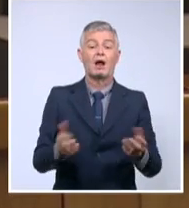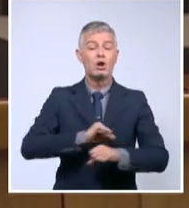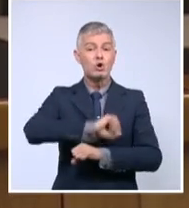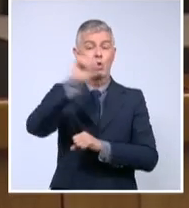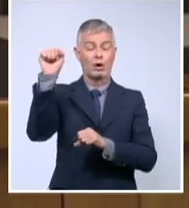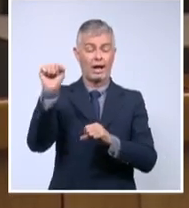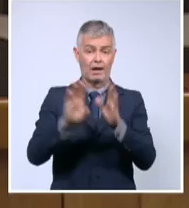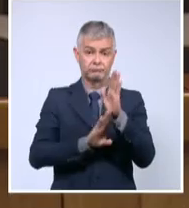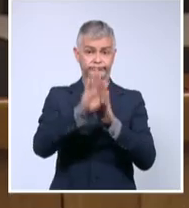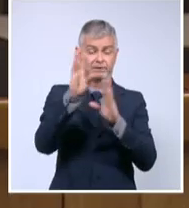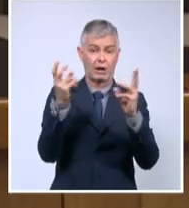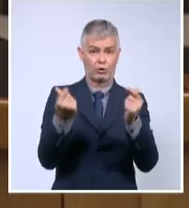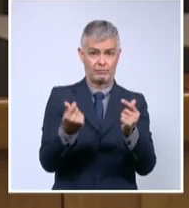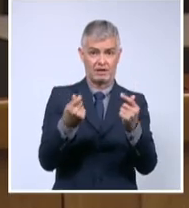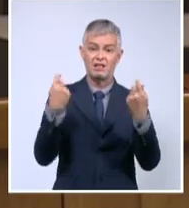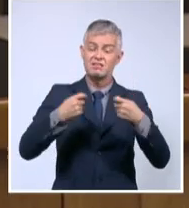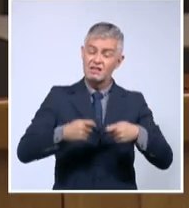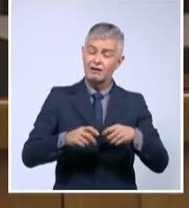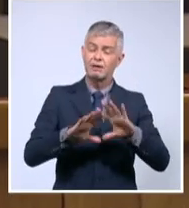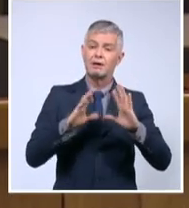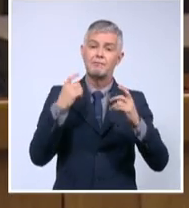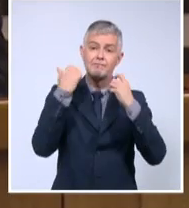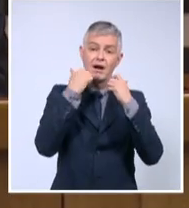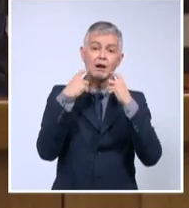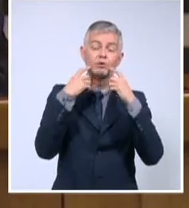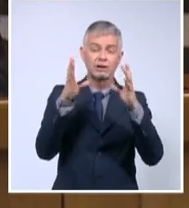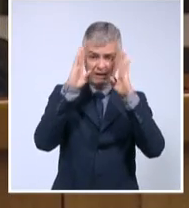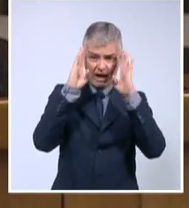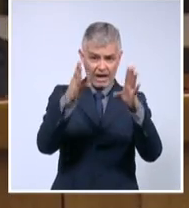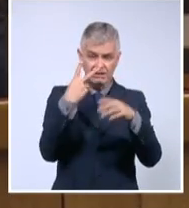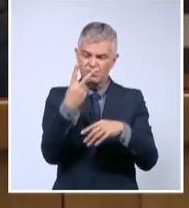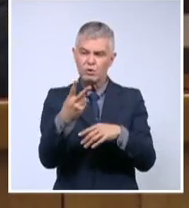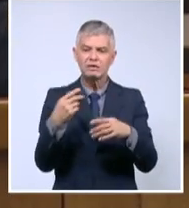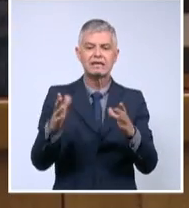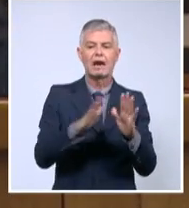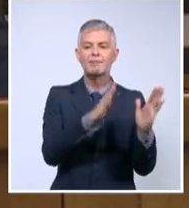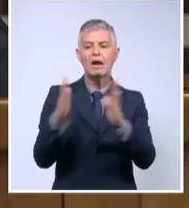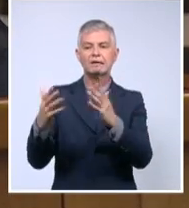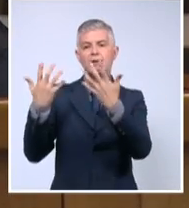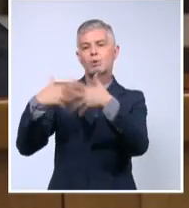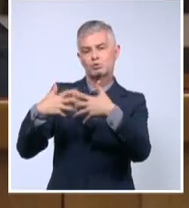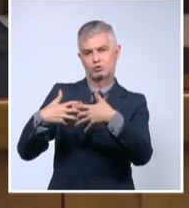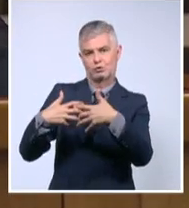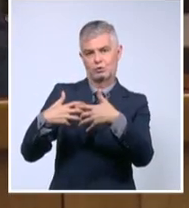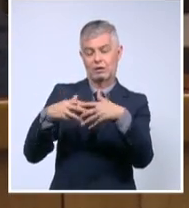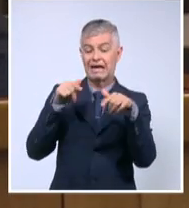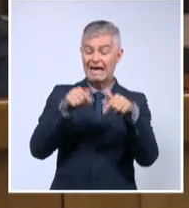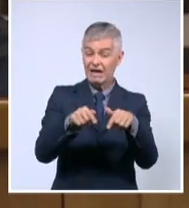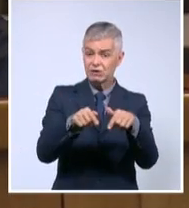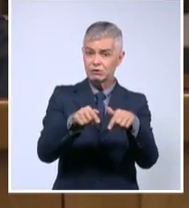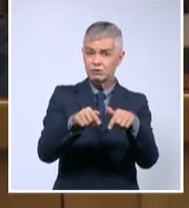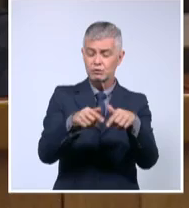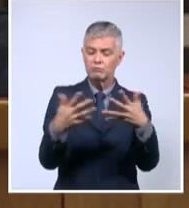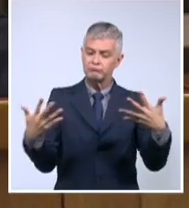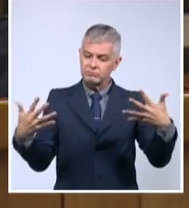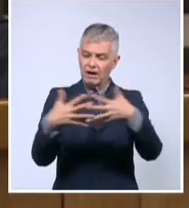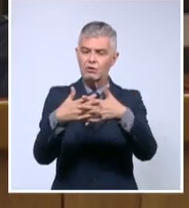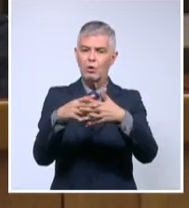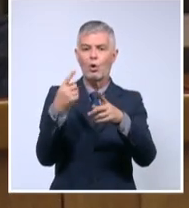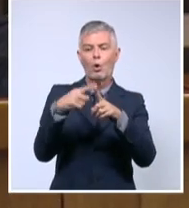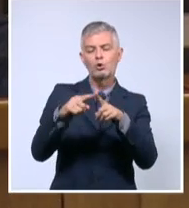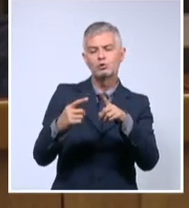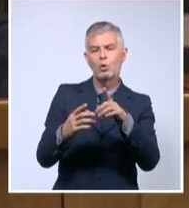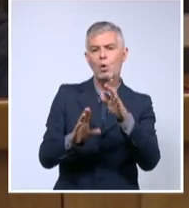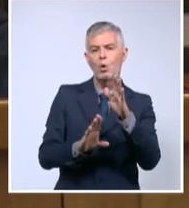para el desarrollo del sector productivo nacional. Esas prioridades conectan con algunos avances logrados durante este